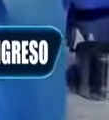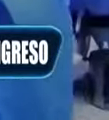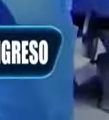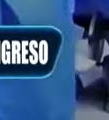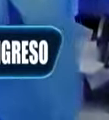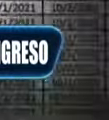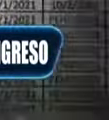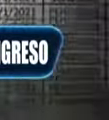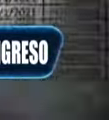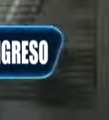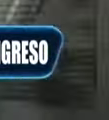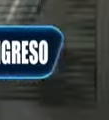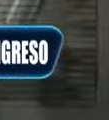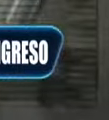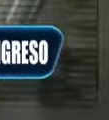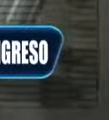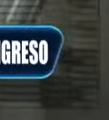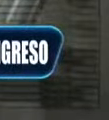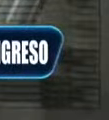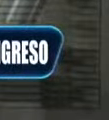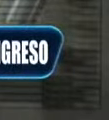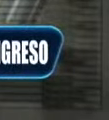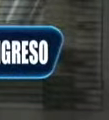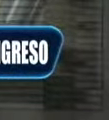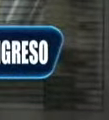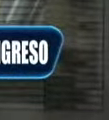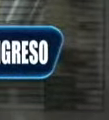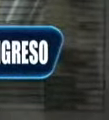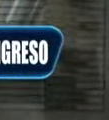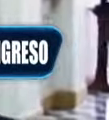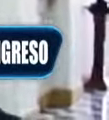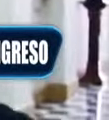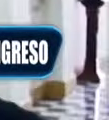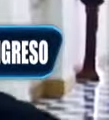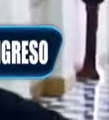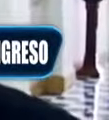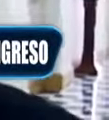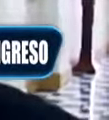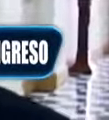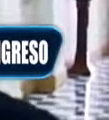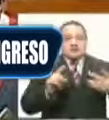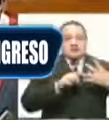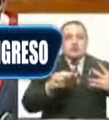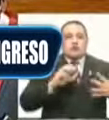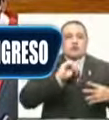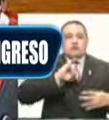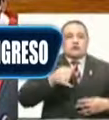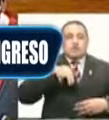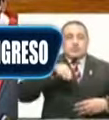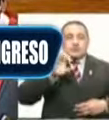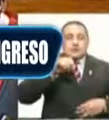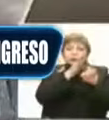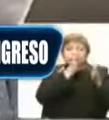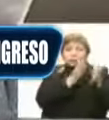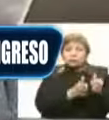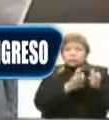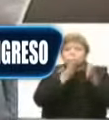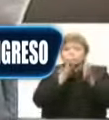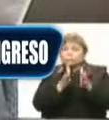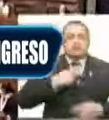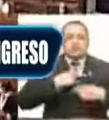antes de aquellos que estuvieron en la primera línea de batalla contra la cob y 19 todo sin embargo